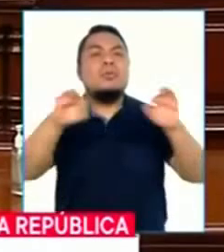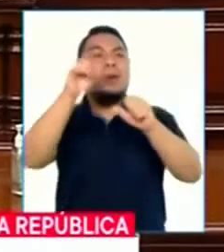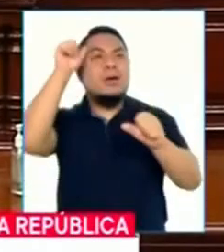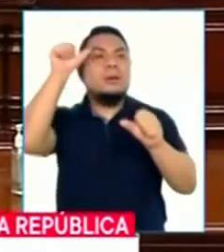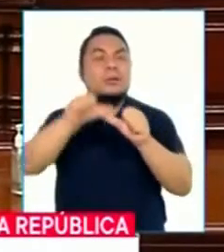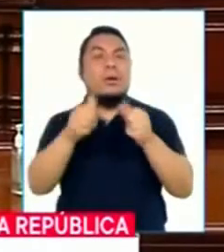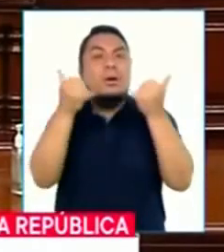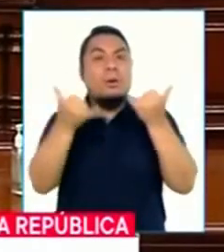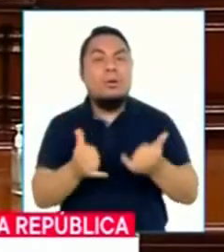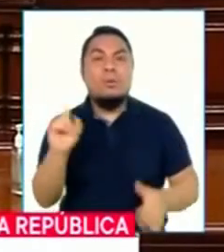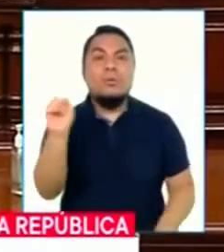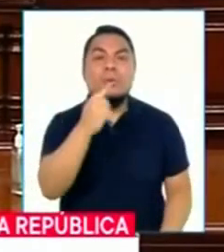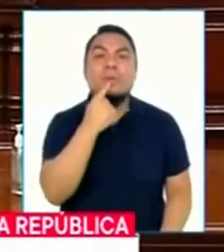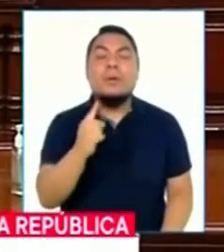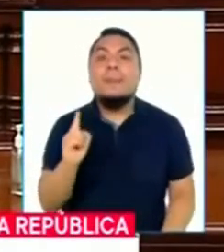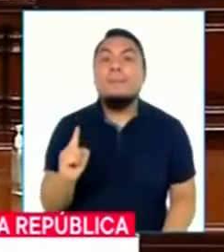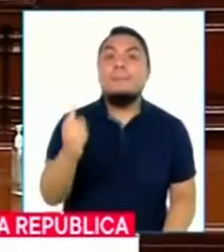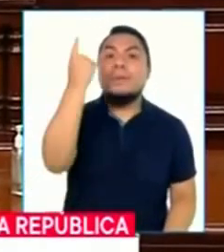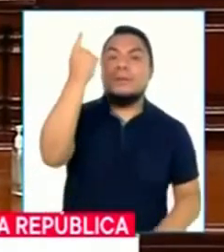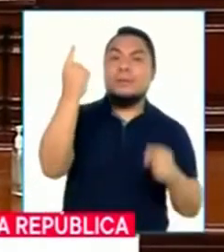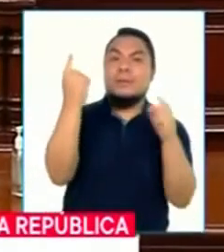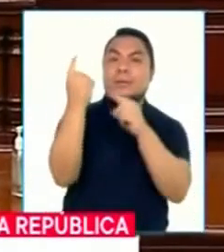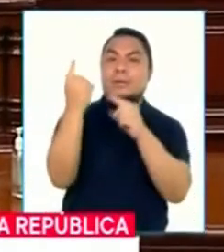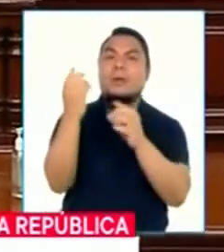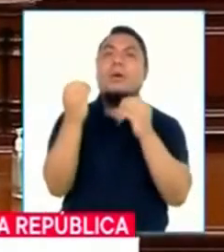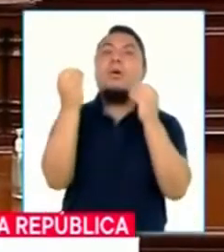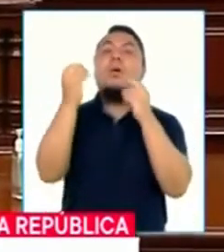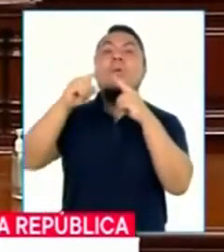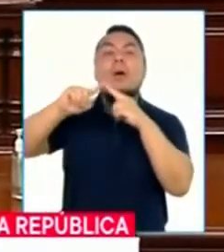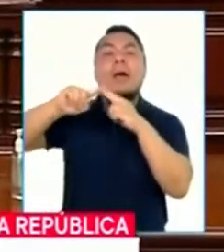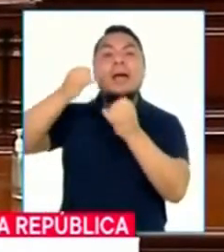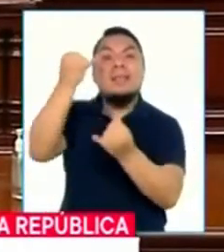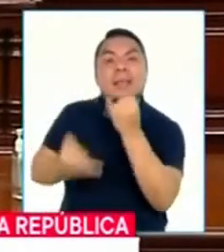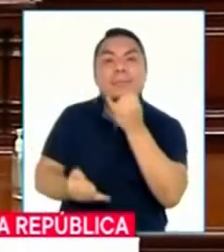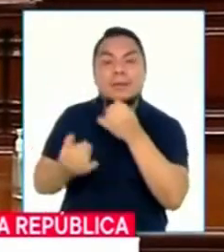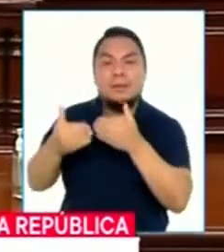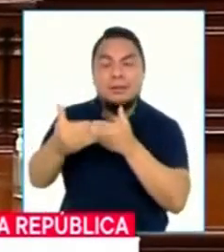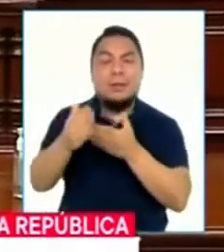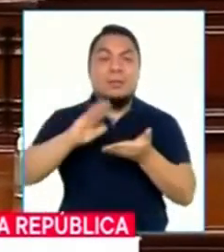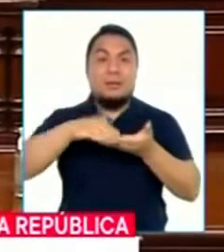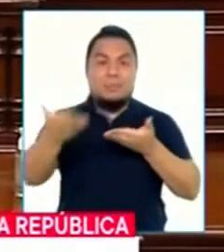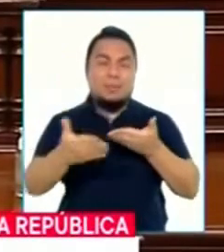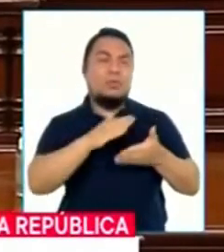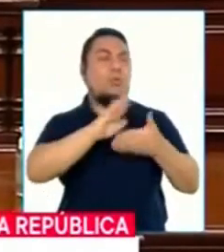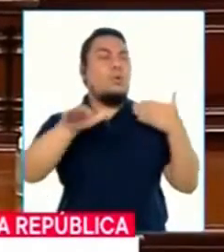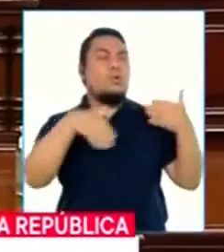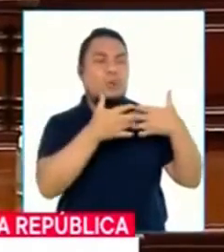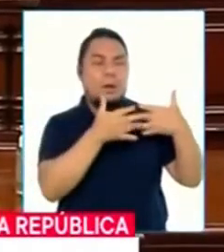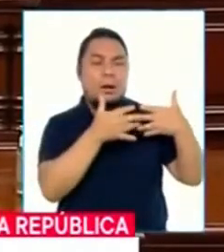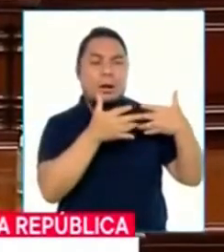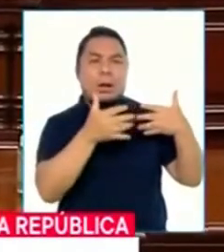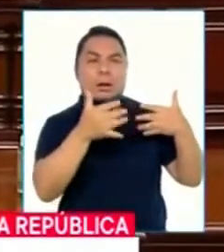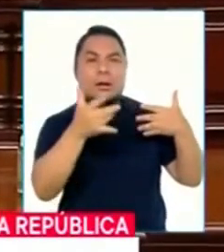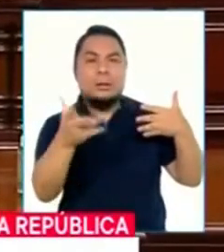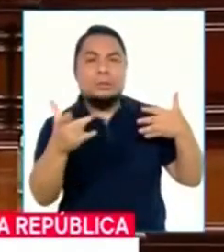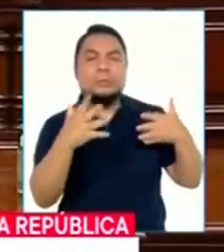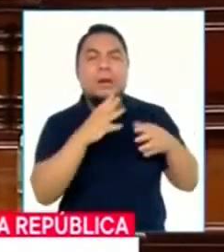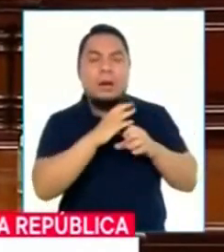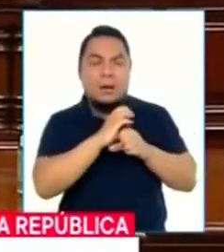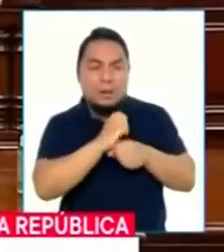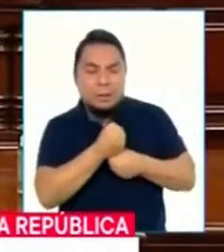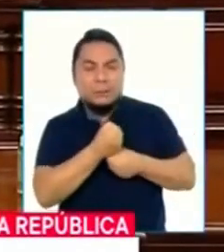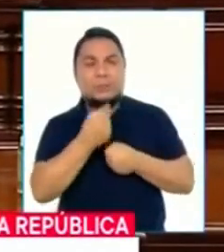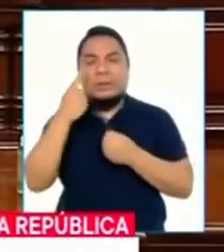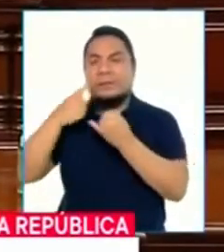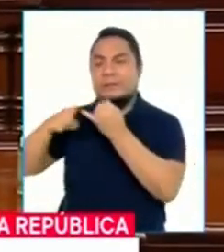recordar ahora no es solo ese principio, sino cómo termina después de haber descrito las amarguras,